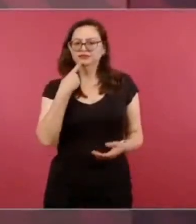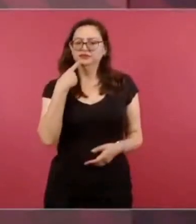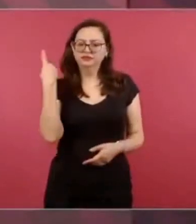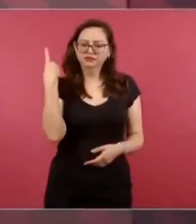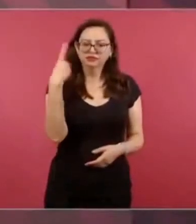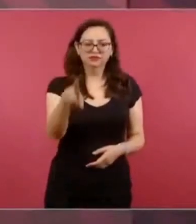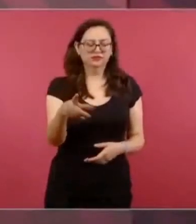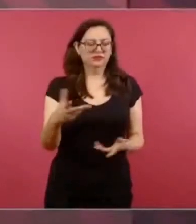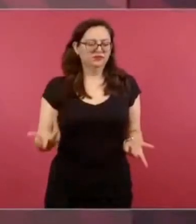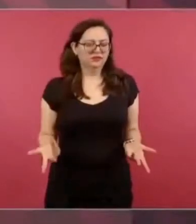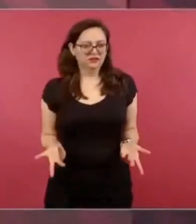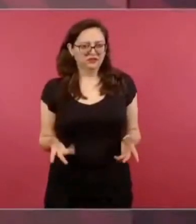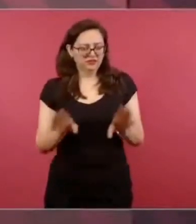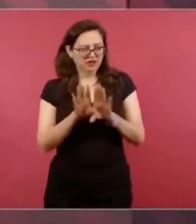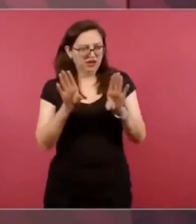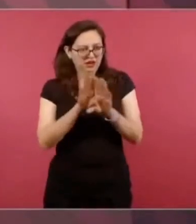Pulitzer.